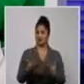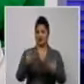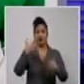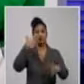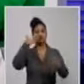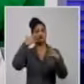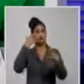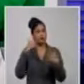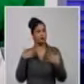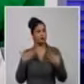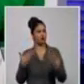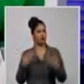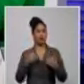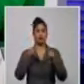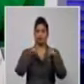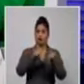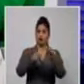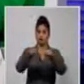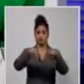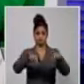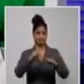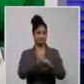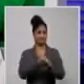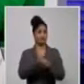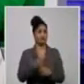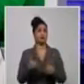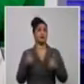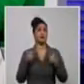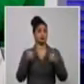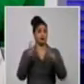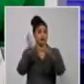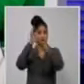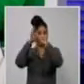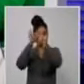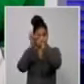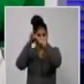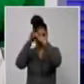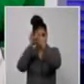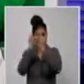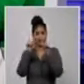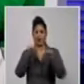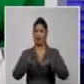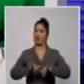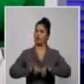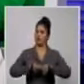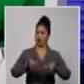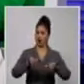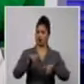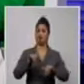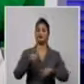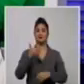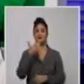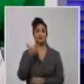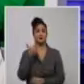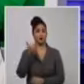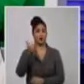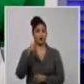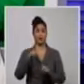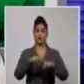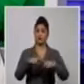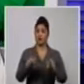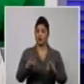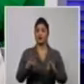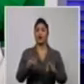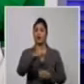la calidad del trabajo microbiológico, es que permite que las muestras